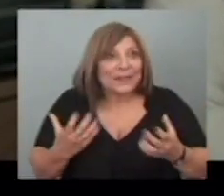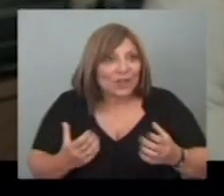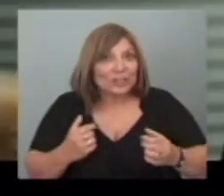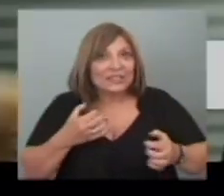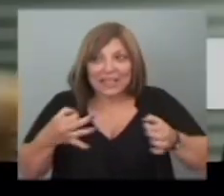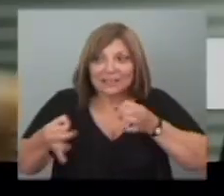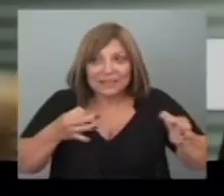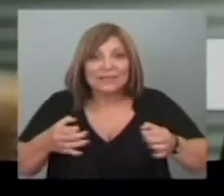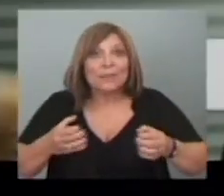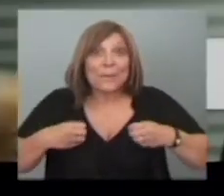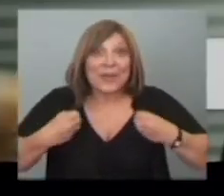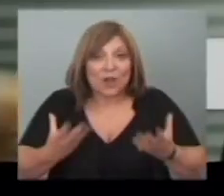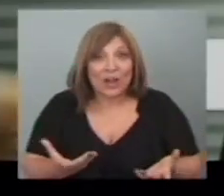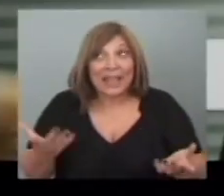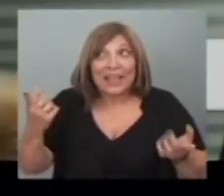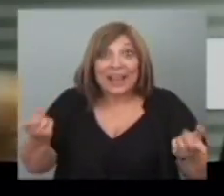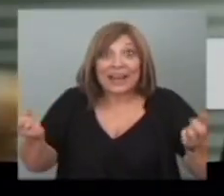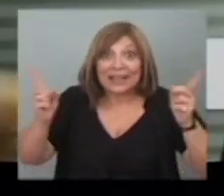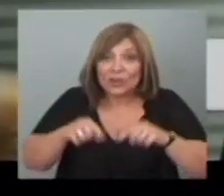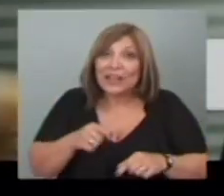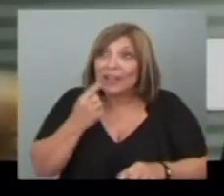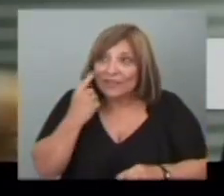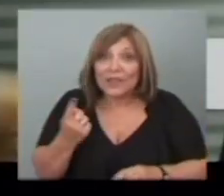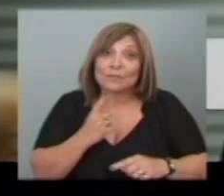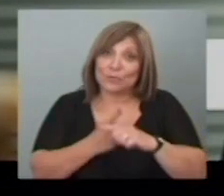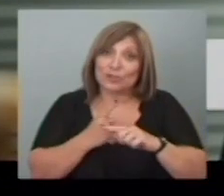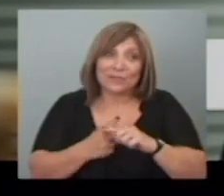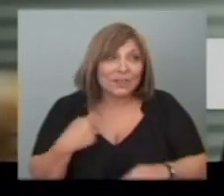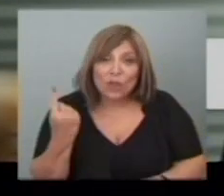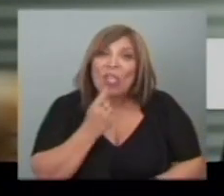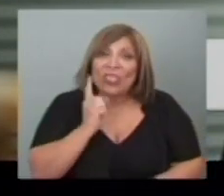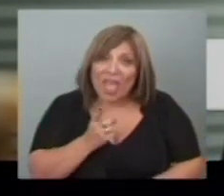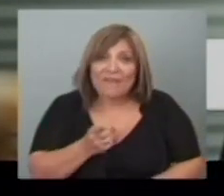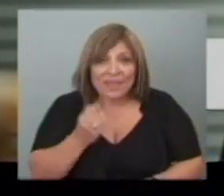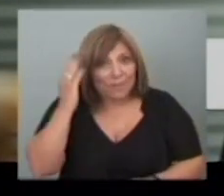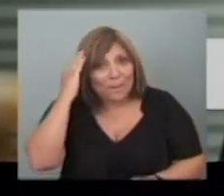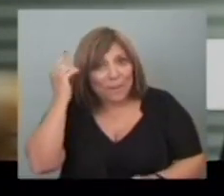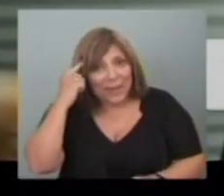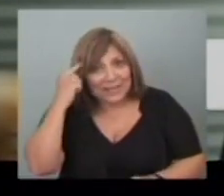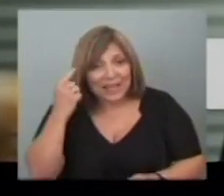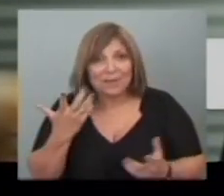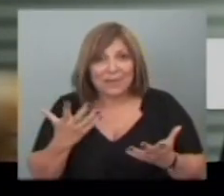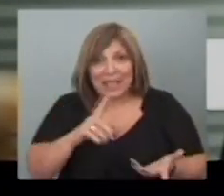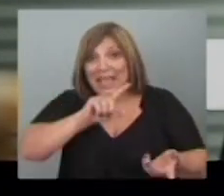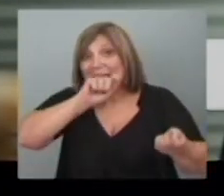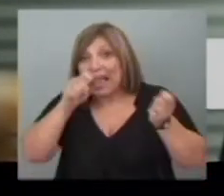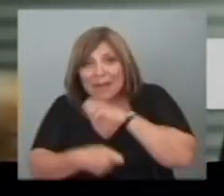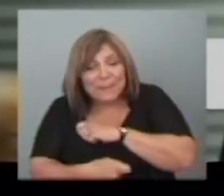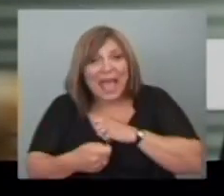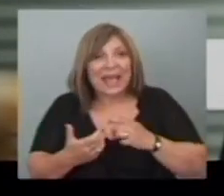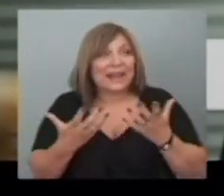enriquecida. Entonces el retorno también debe ser visto como un fenómeno positivo desde ese punto de vista, que permite revertir esos